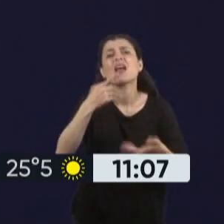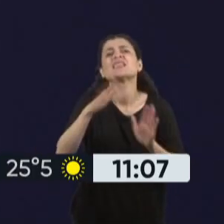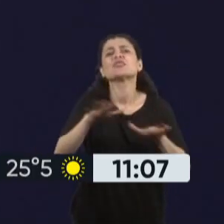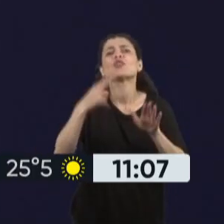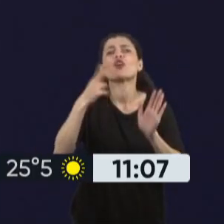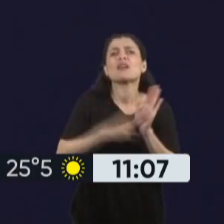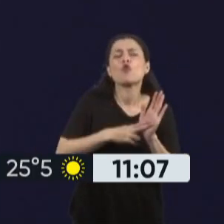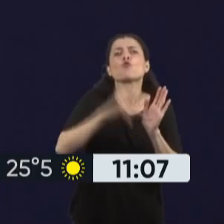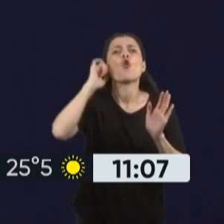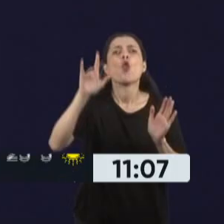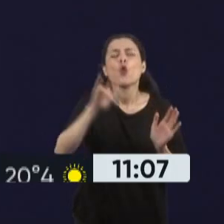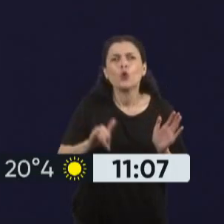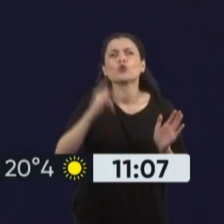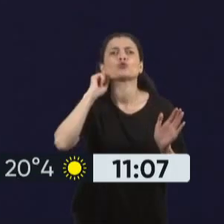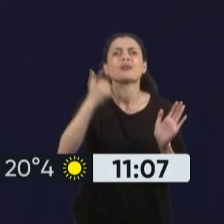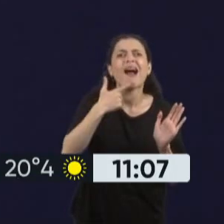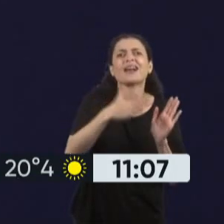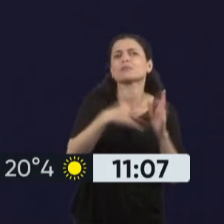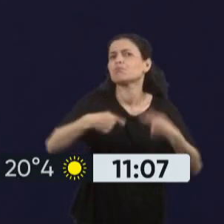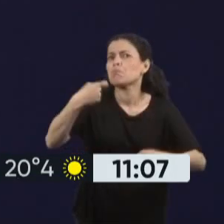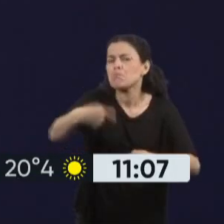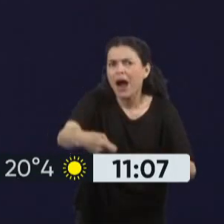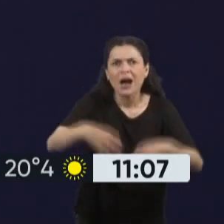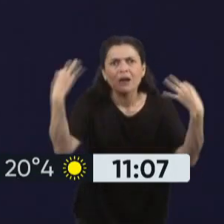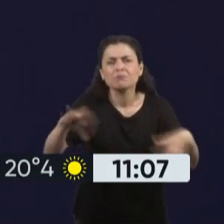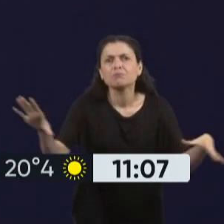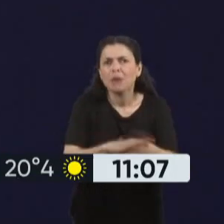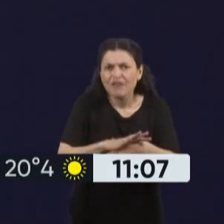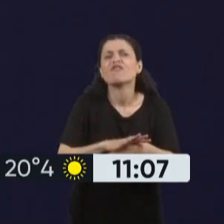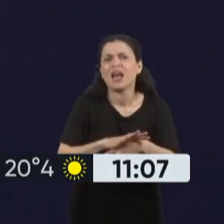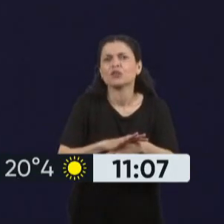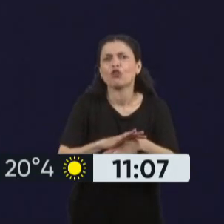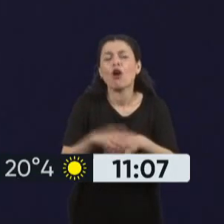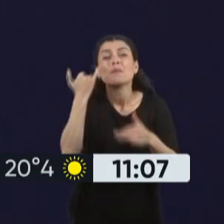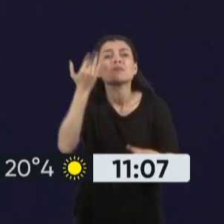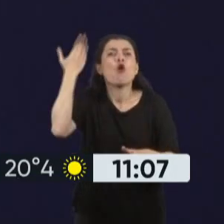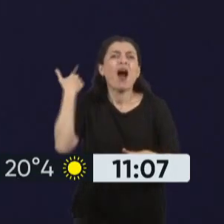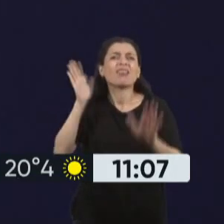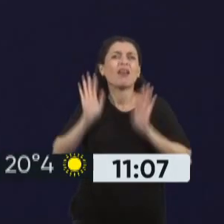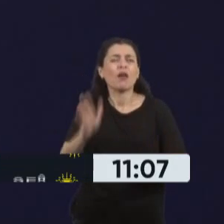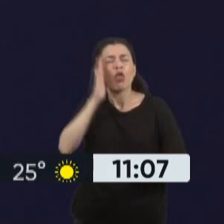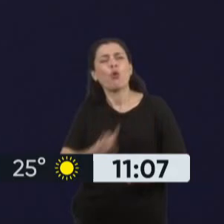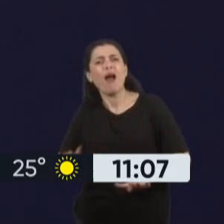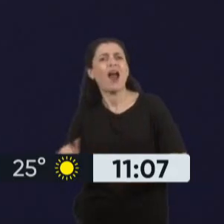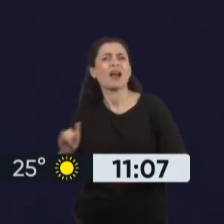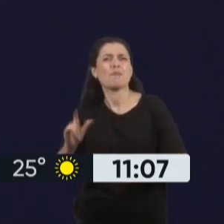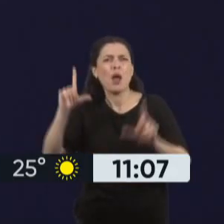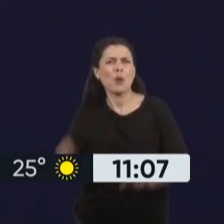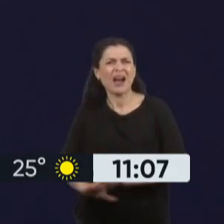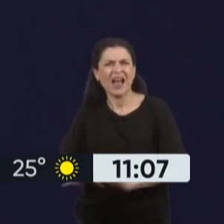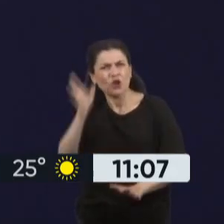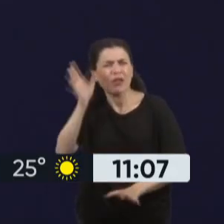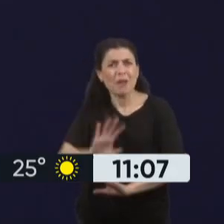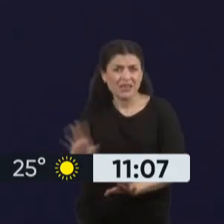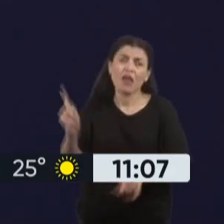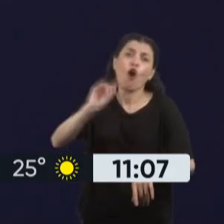toda la recomposición que se viene haciendo de precios que estaban antes congelados, regulados o pisados por el dedo de